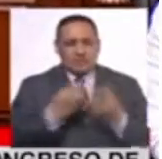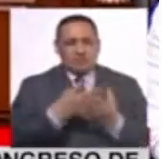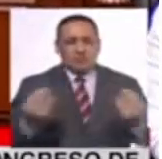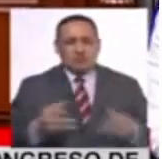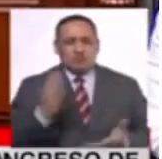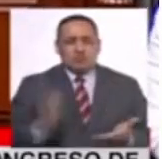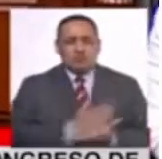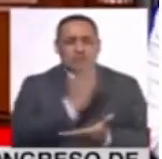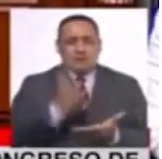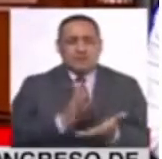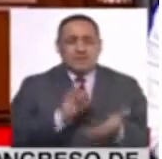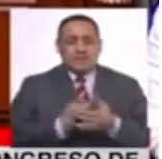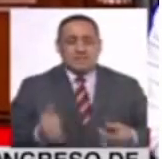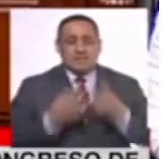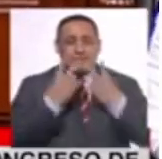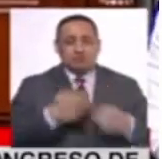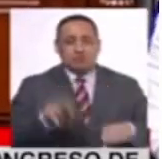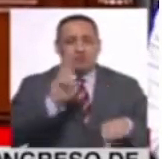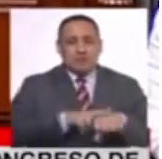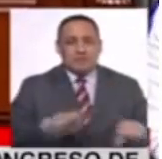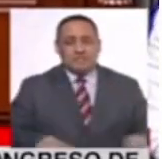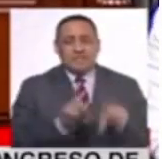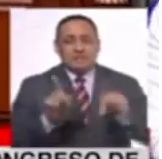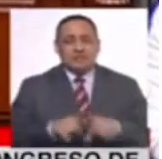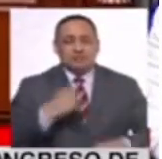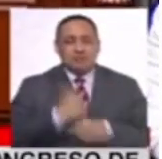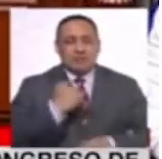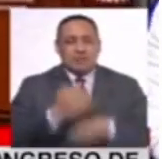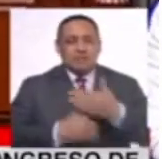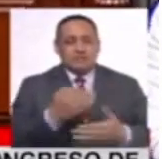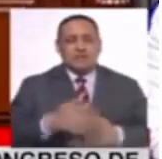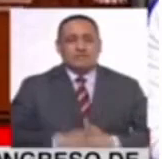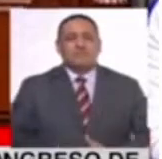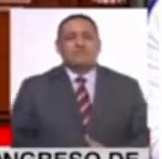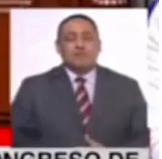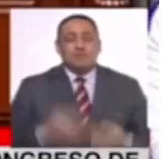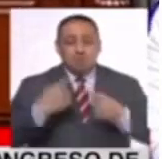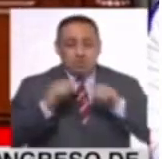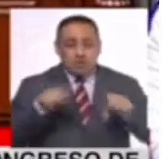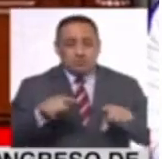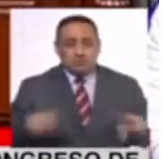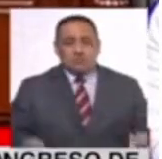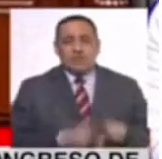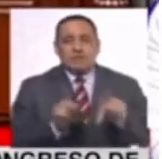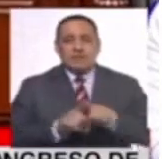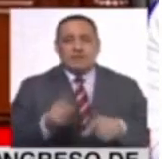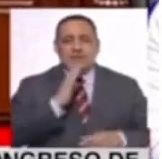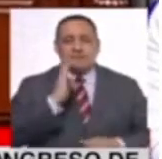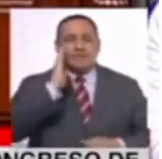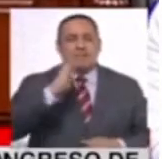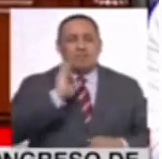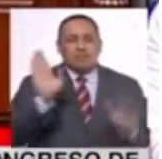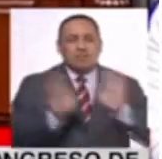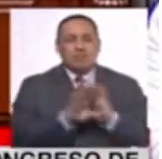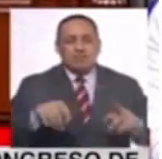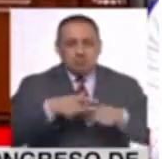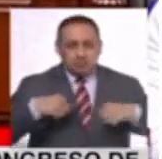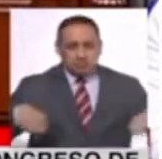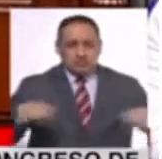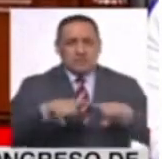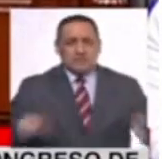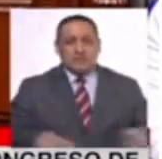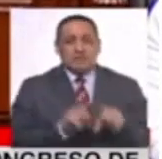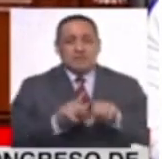que pudieran afectar su normal y constitucional desenvolvimiento. Para ello, disponemos, señores,